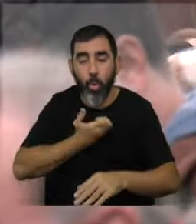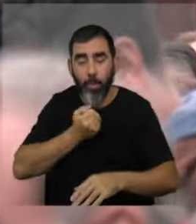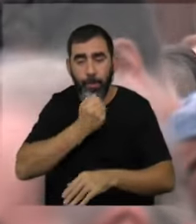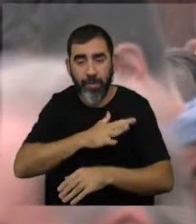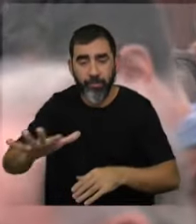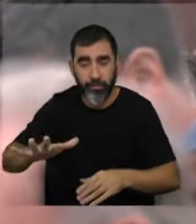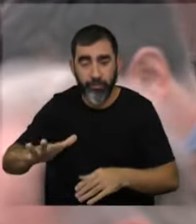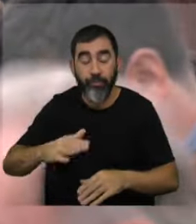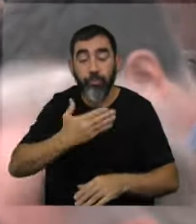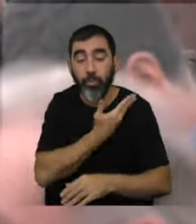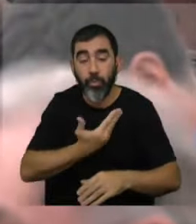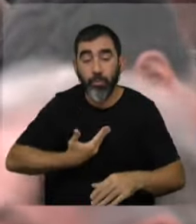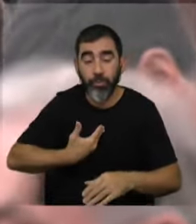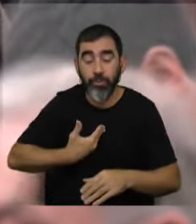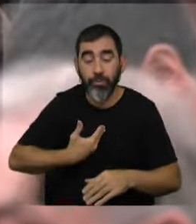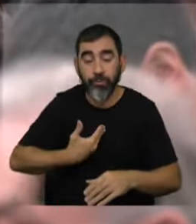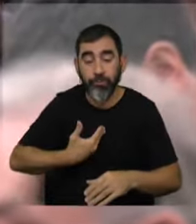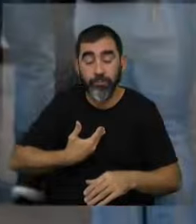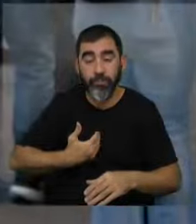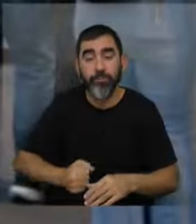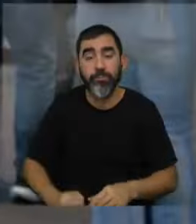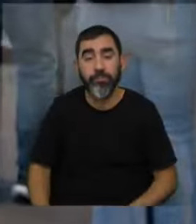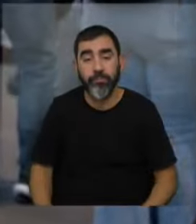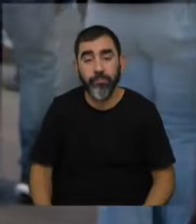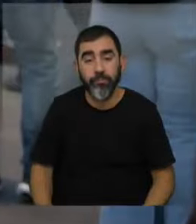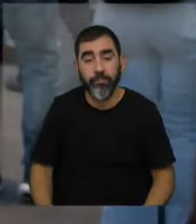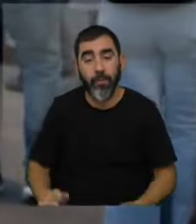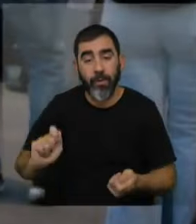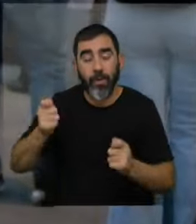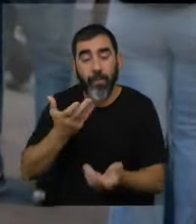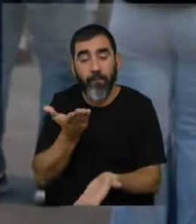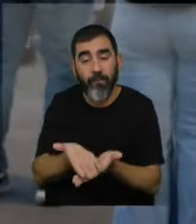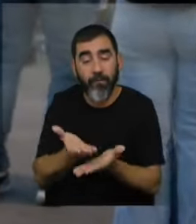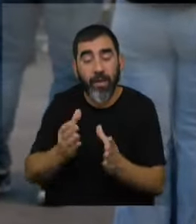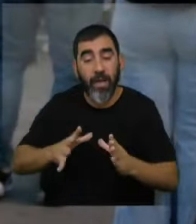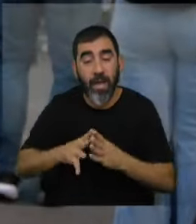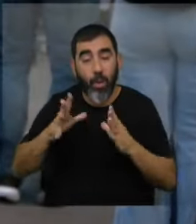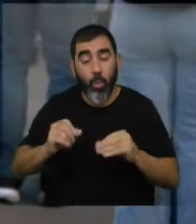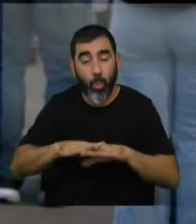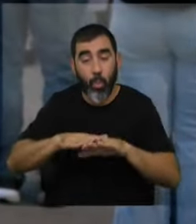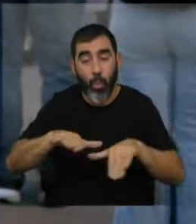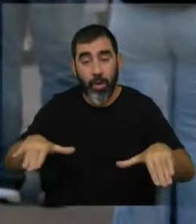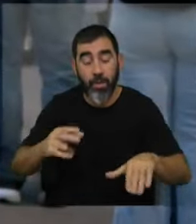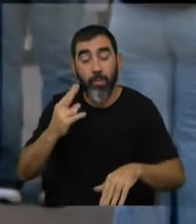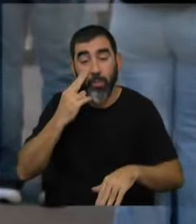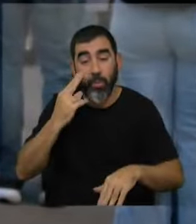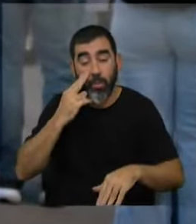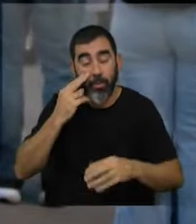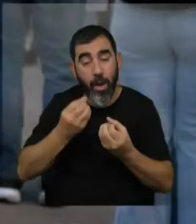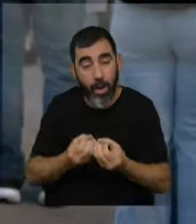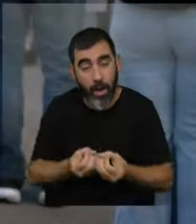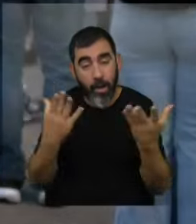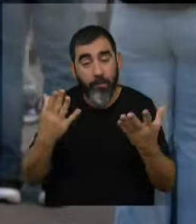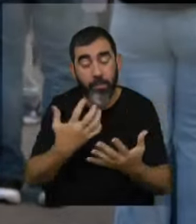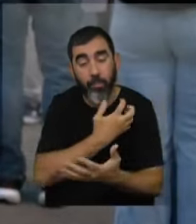historia es un gobierno que está rompiendo los estándares de ausentismo escolar es un gobierno que tiene problemas enormes des el punto de